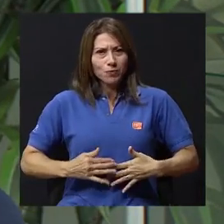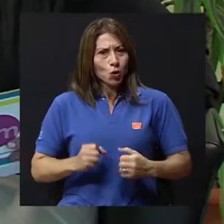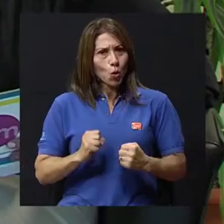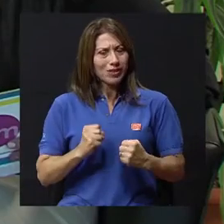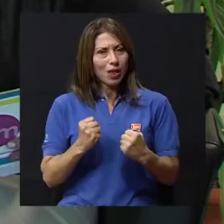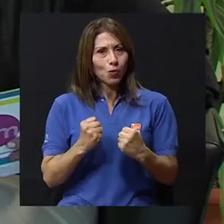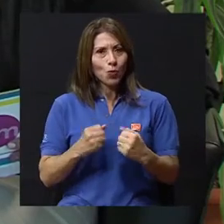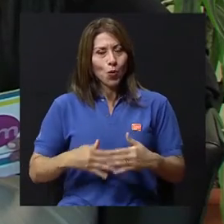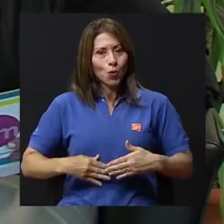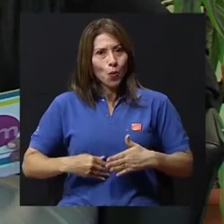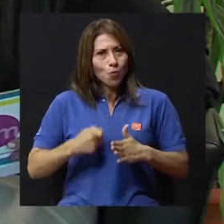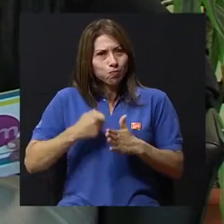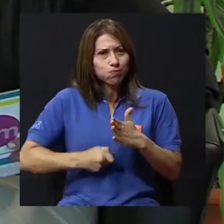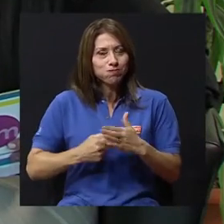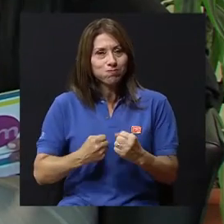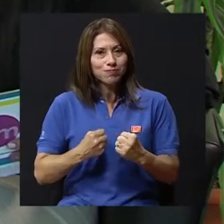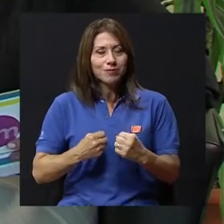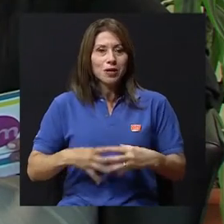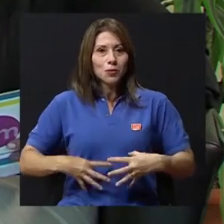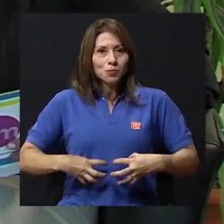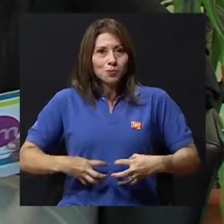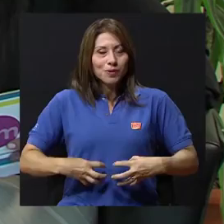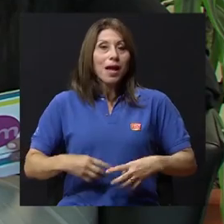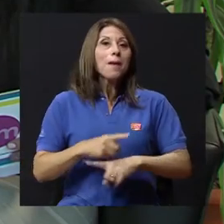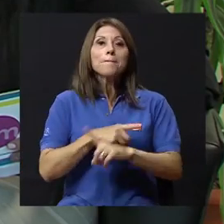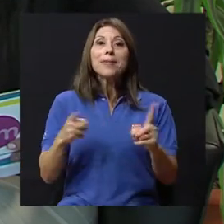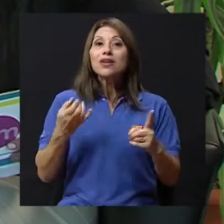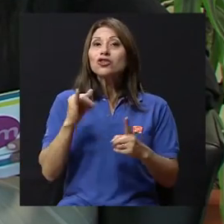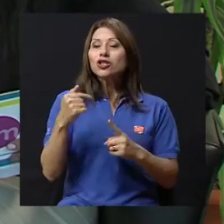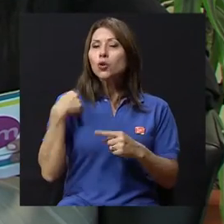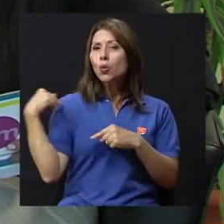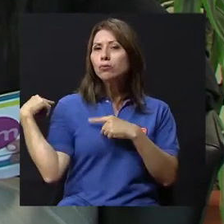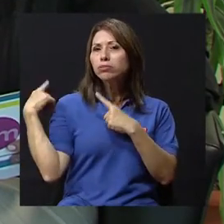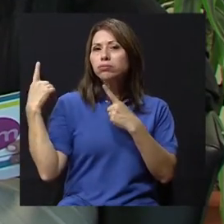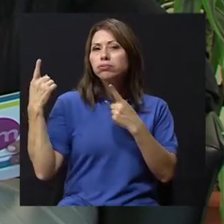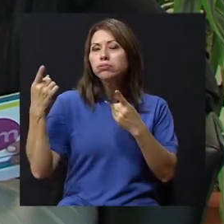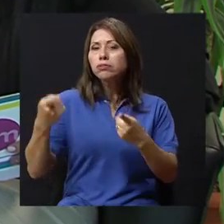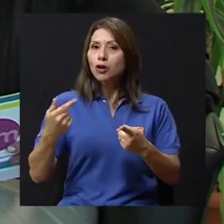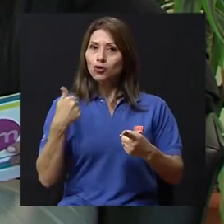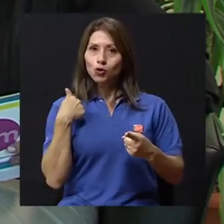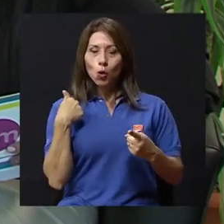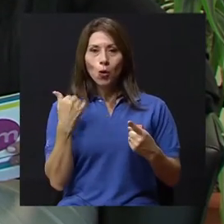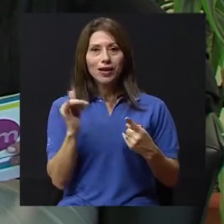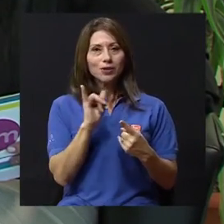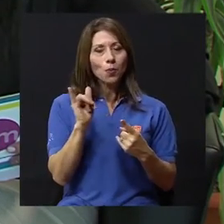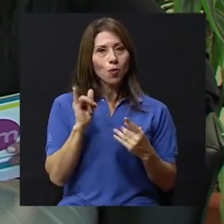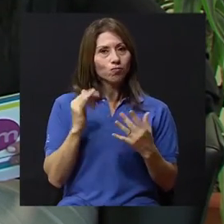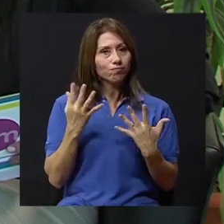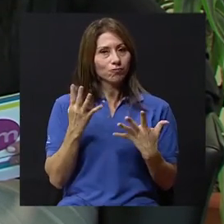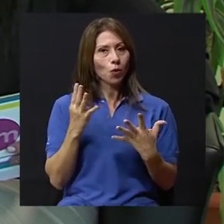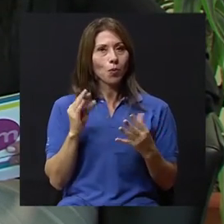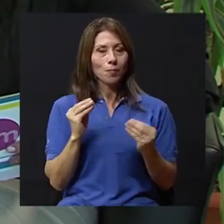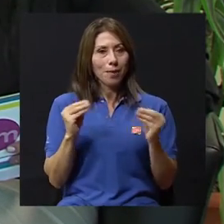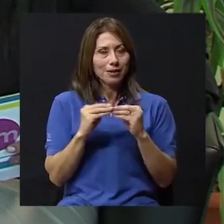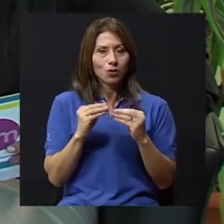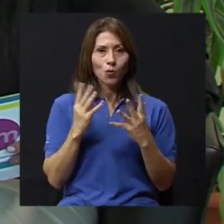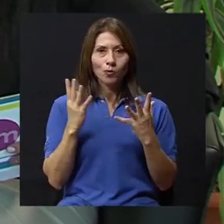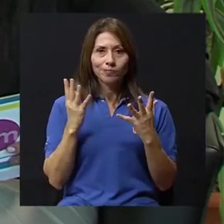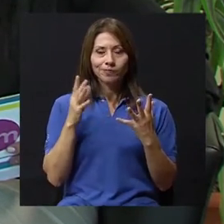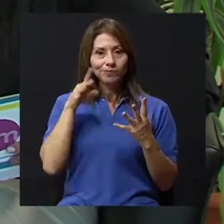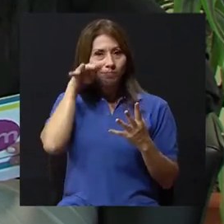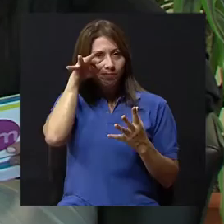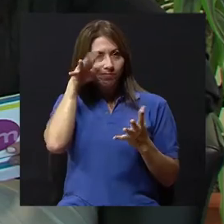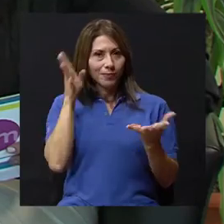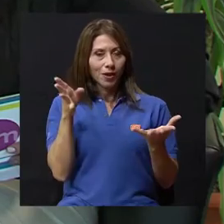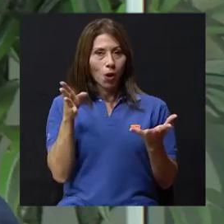duro. Entonces, si yo he tenido en la vida como que ser vanidoso o el atractivo como un valor,